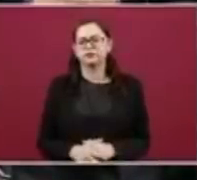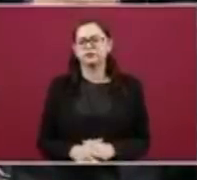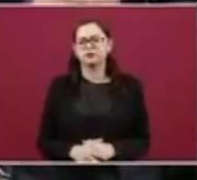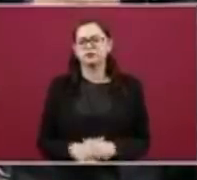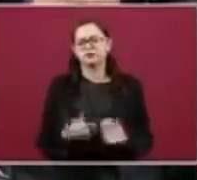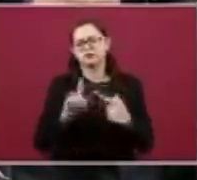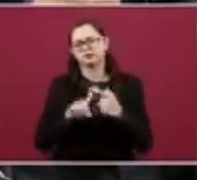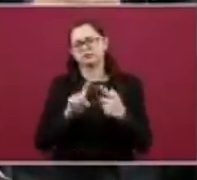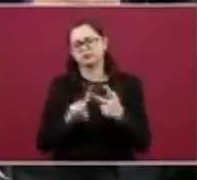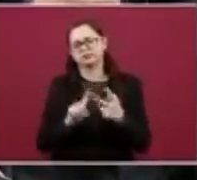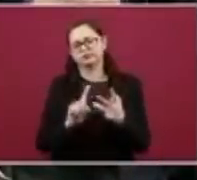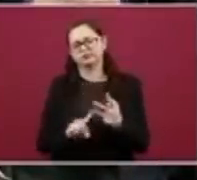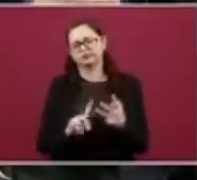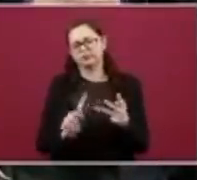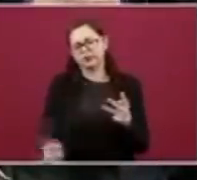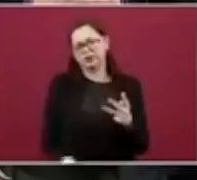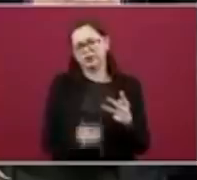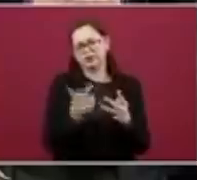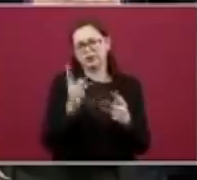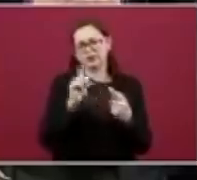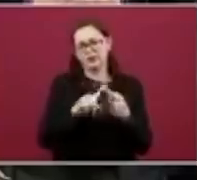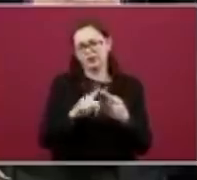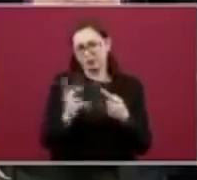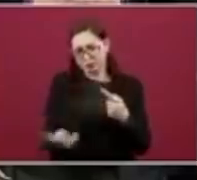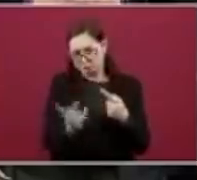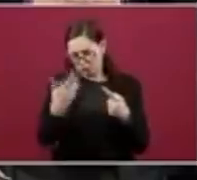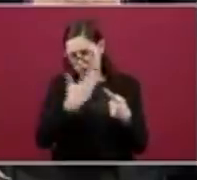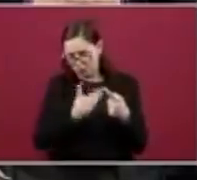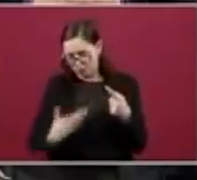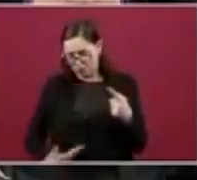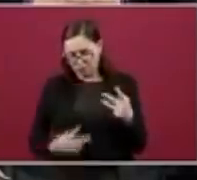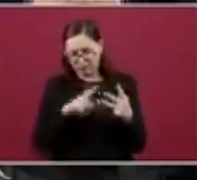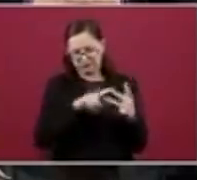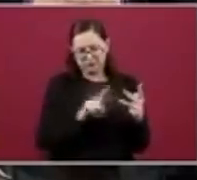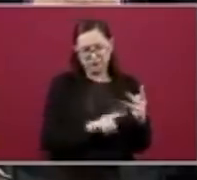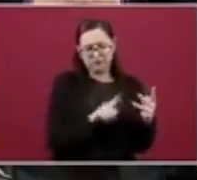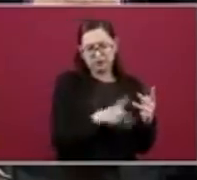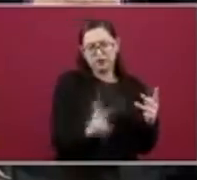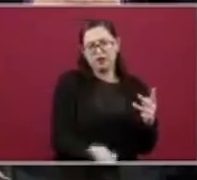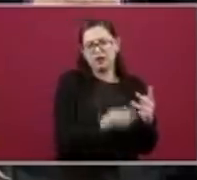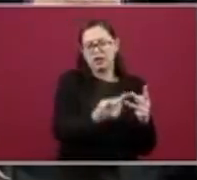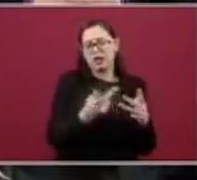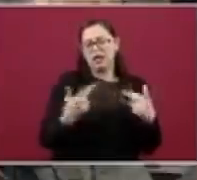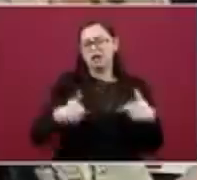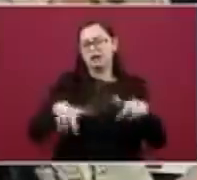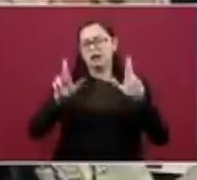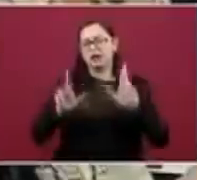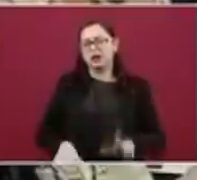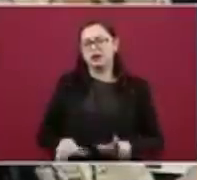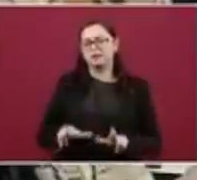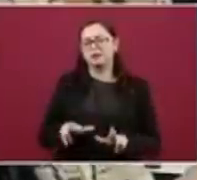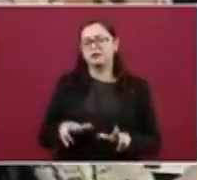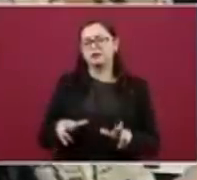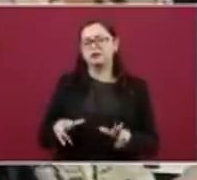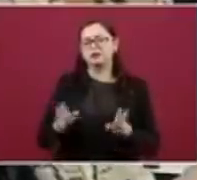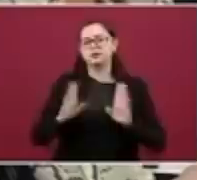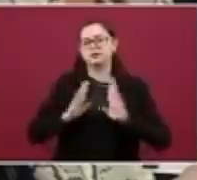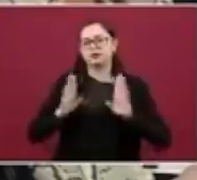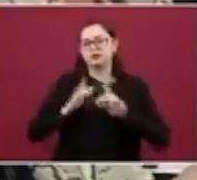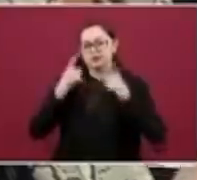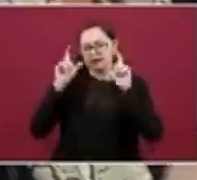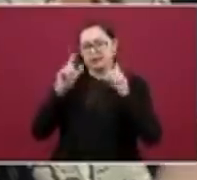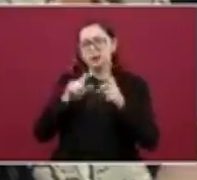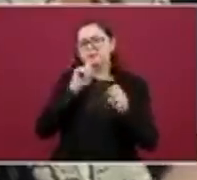Tres preguntas, dos para una para usted, otra para los representantes de la Marina y la Defensa y para la gente de la UNESCO y la